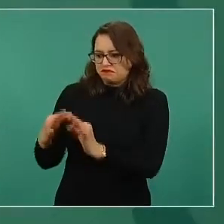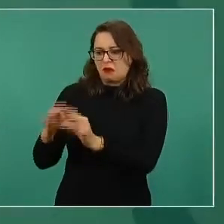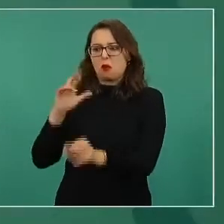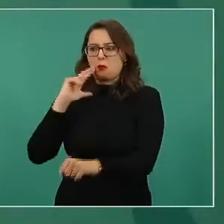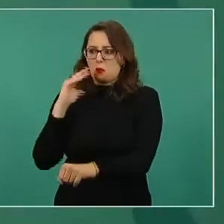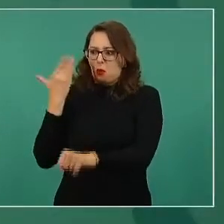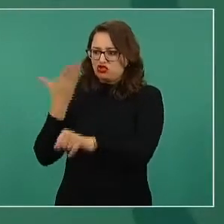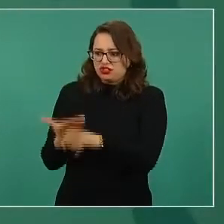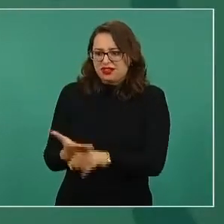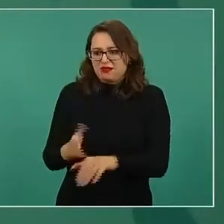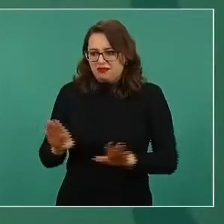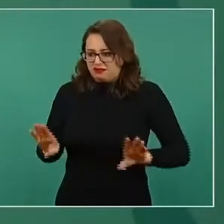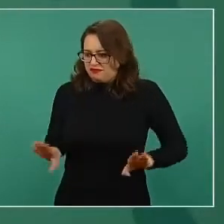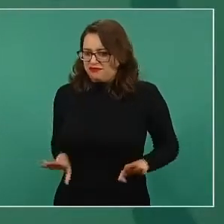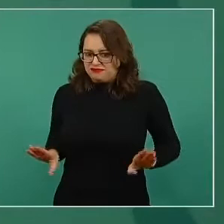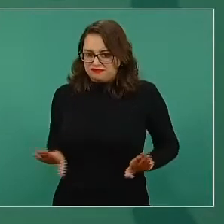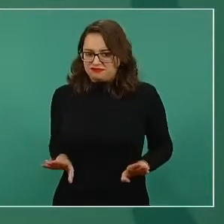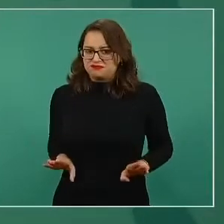Incluso hay empresarios